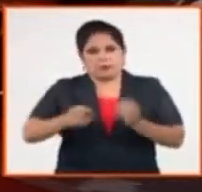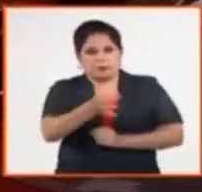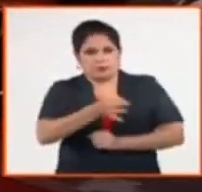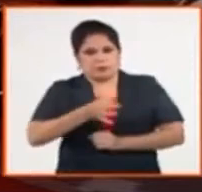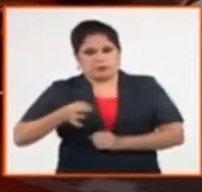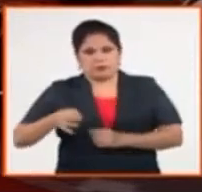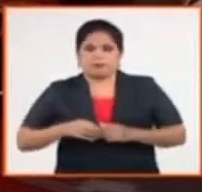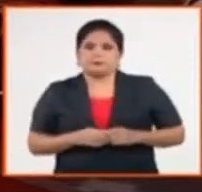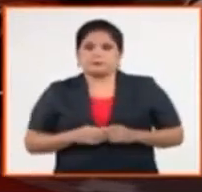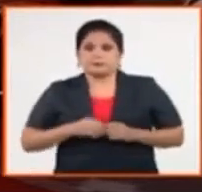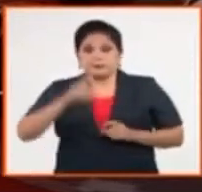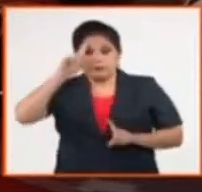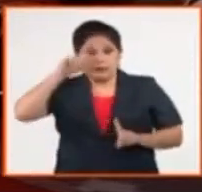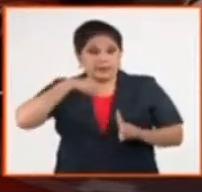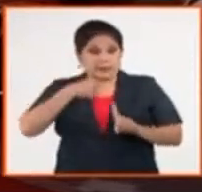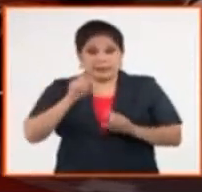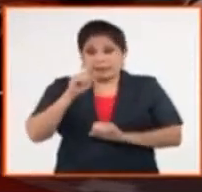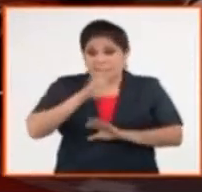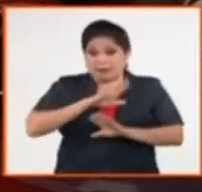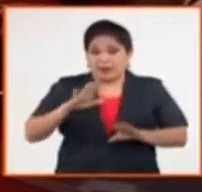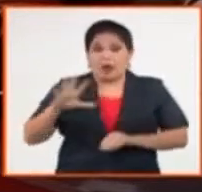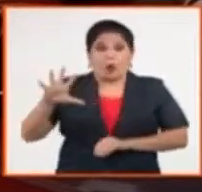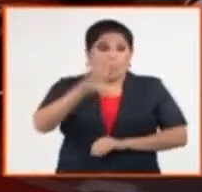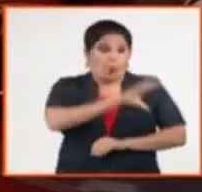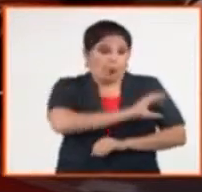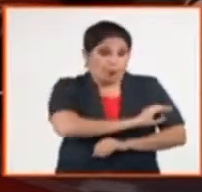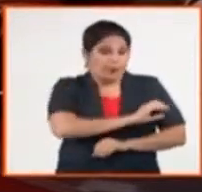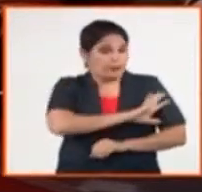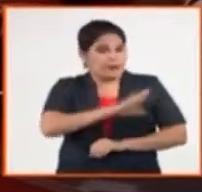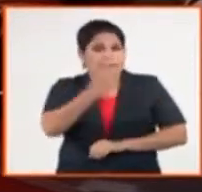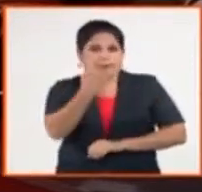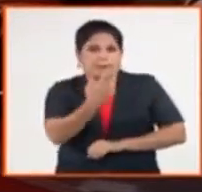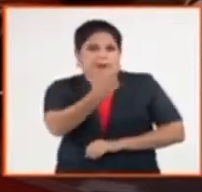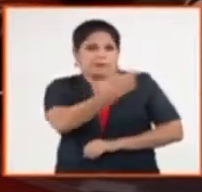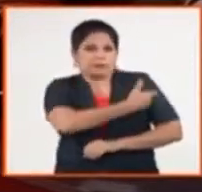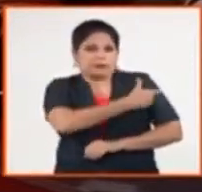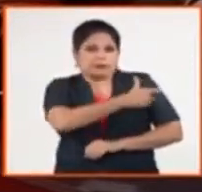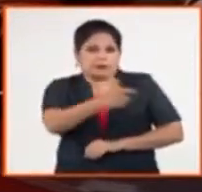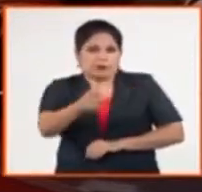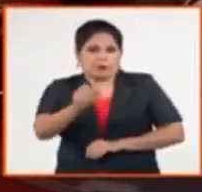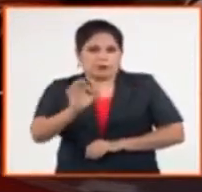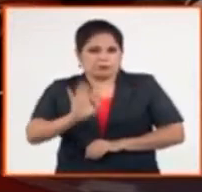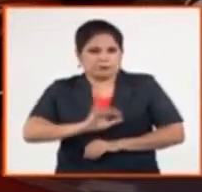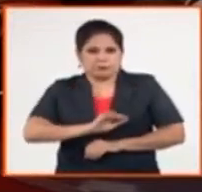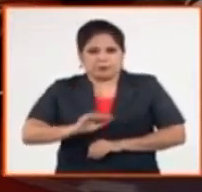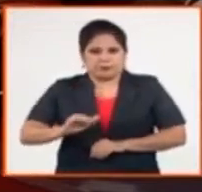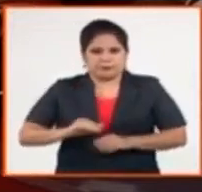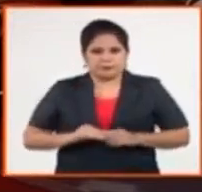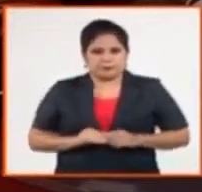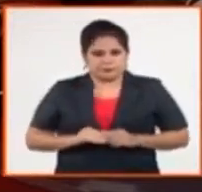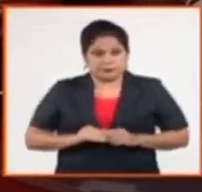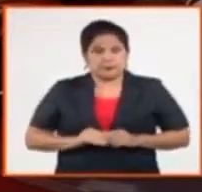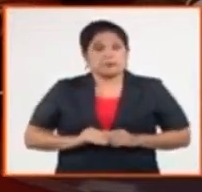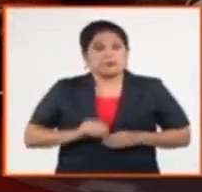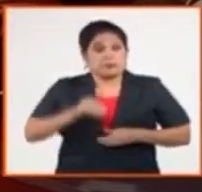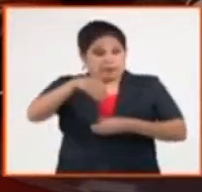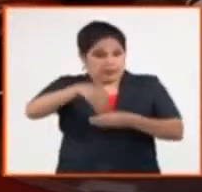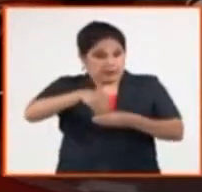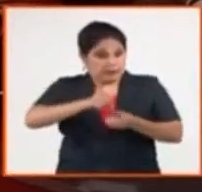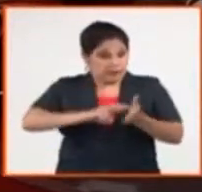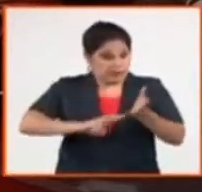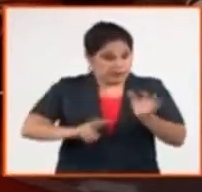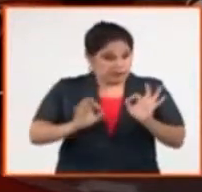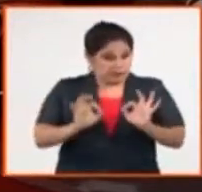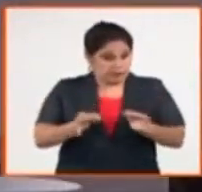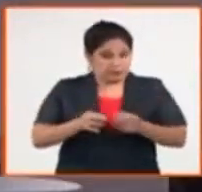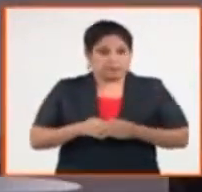final de septiembre todos los territorios del país tendrán aplicadas las primeras dosis para los habitantes de esas provincias.